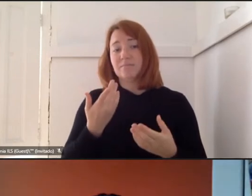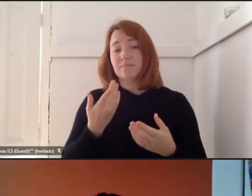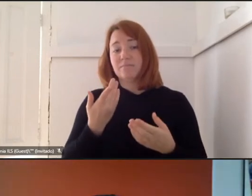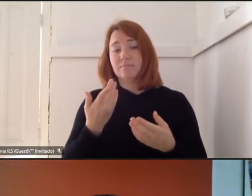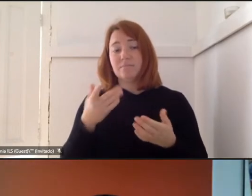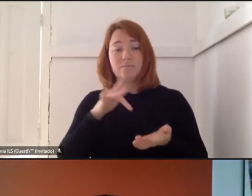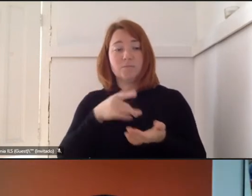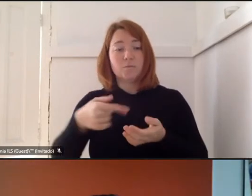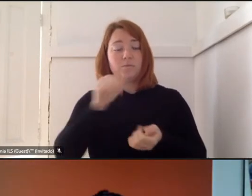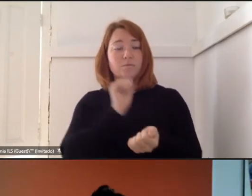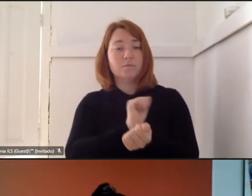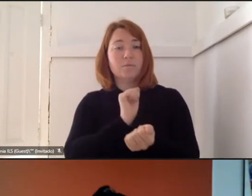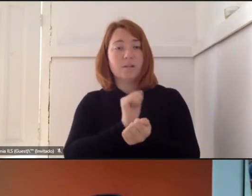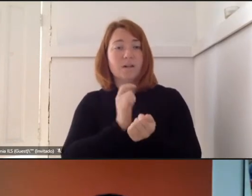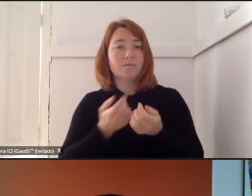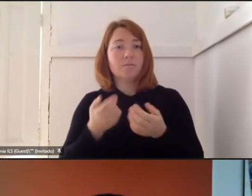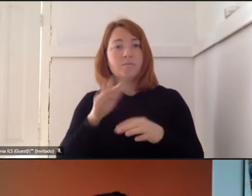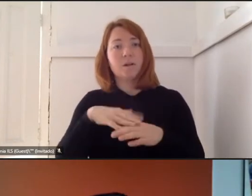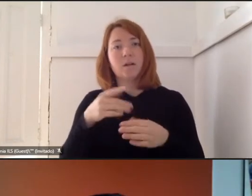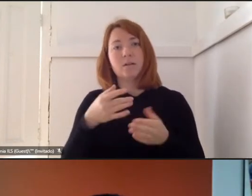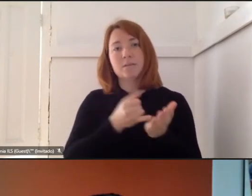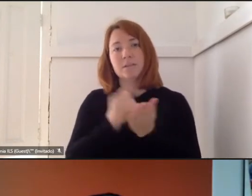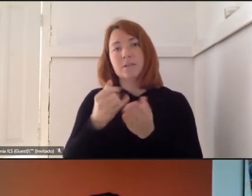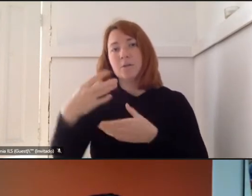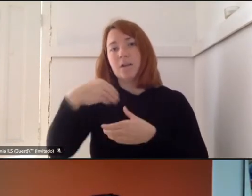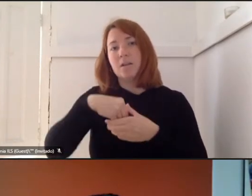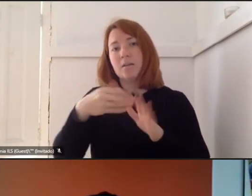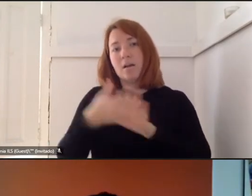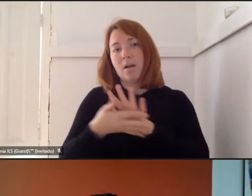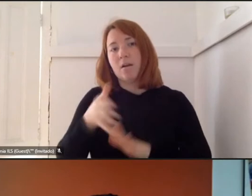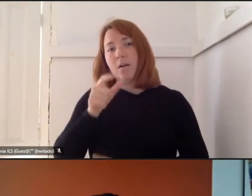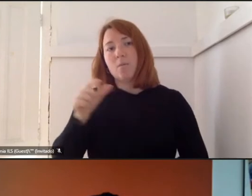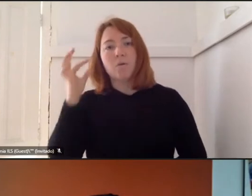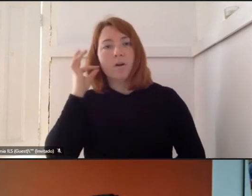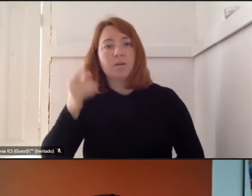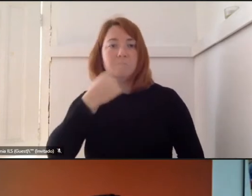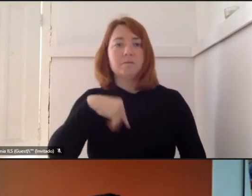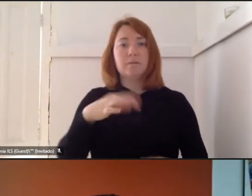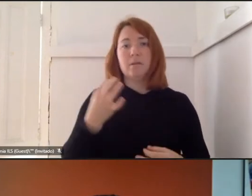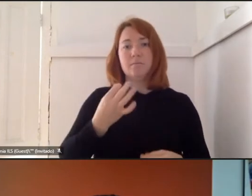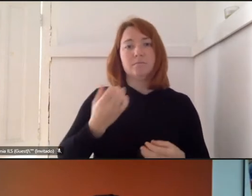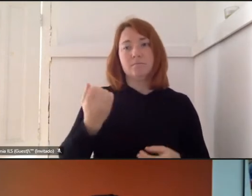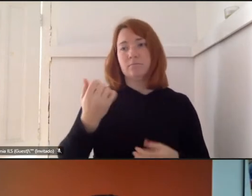perspectiva de género, hay más guías, se puede incorporar en cualquier